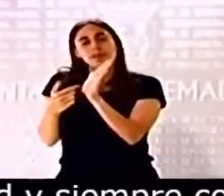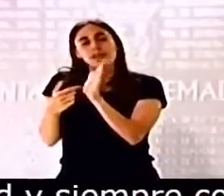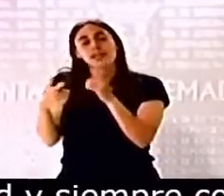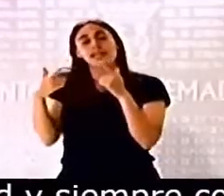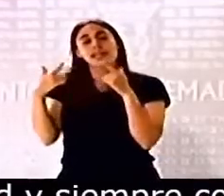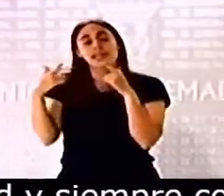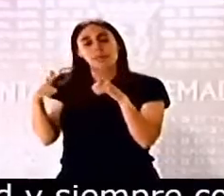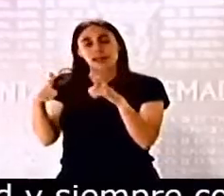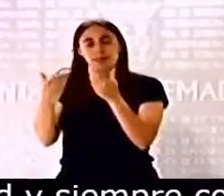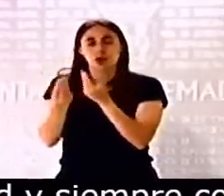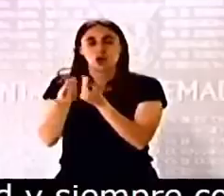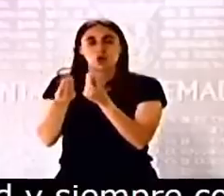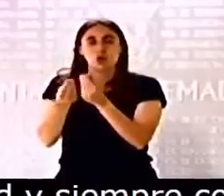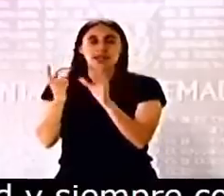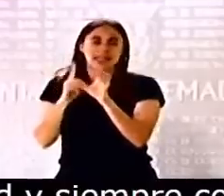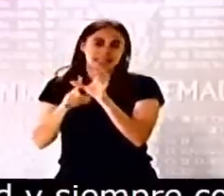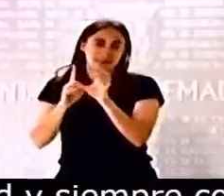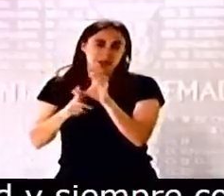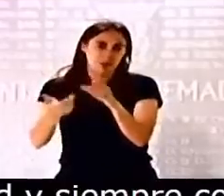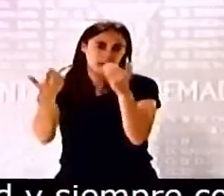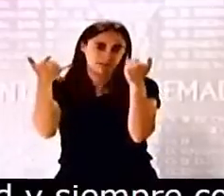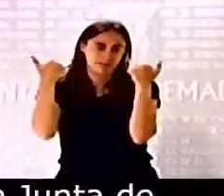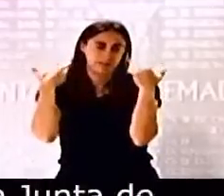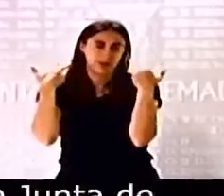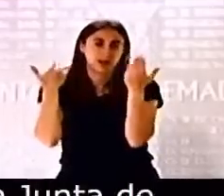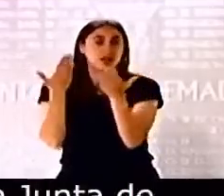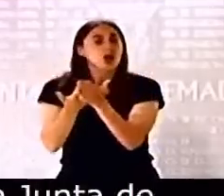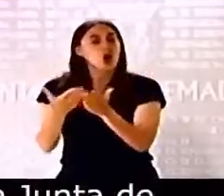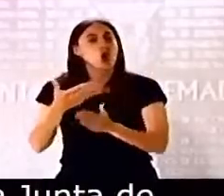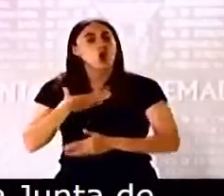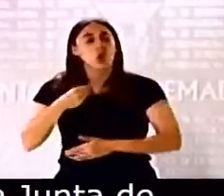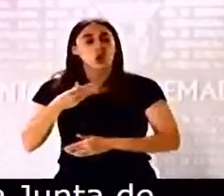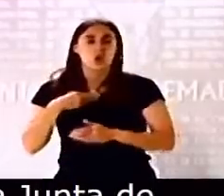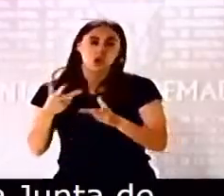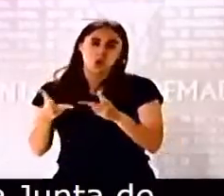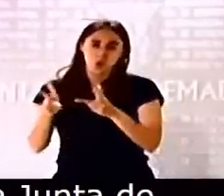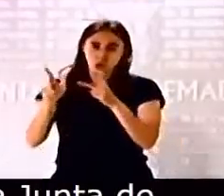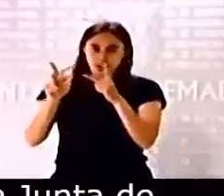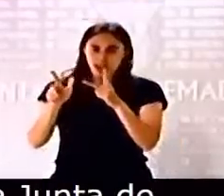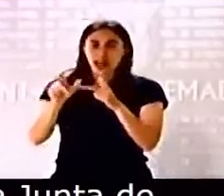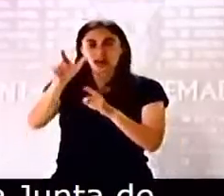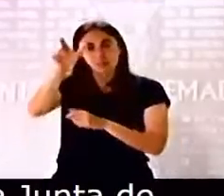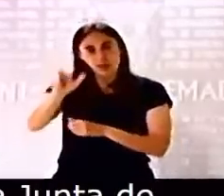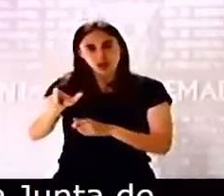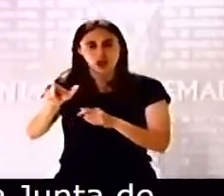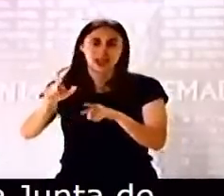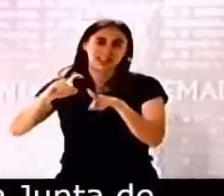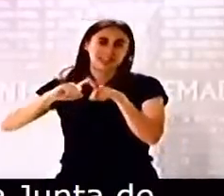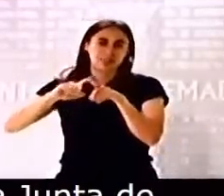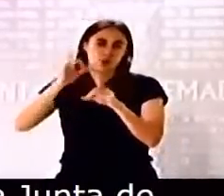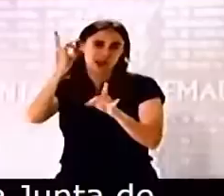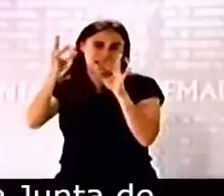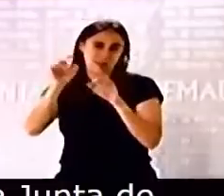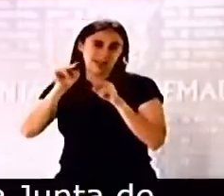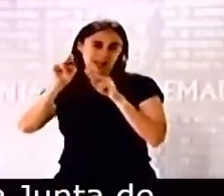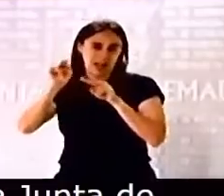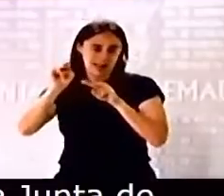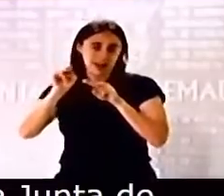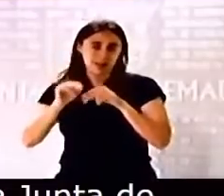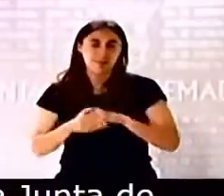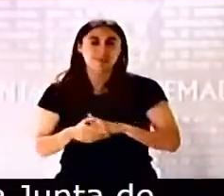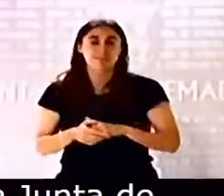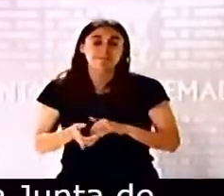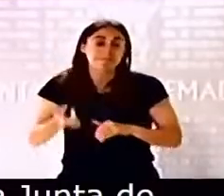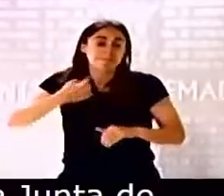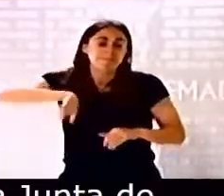Departamento de la Junta de Extremadura, que tiene que acreditar que la persona va a realizar ese tipo de actividad cinegética. En cualquier caso, lo